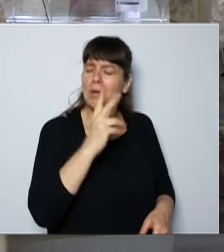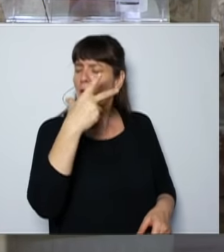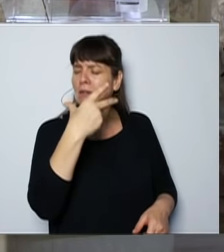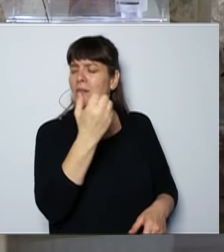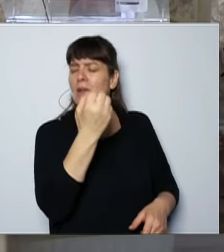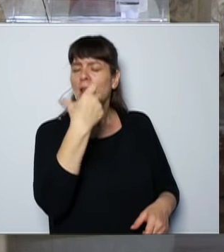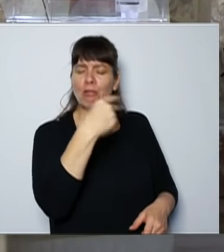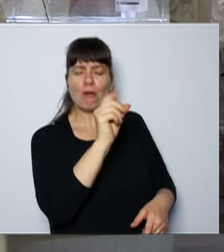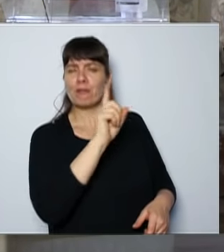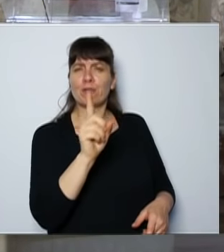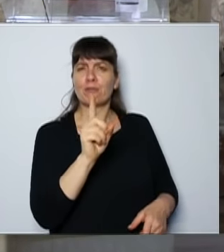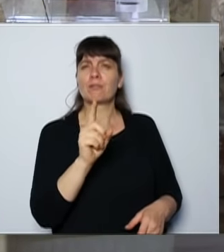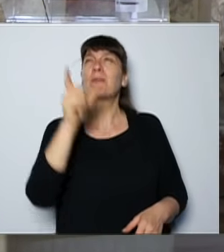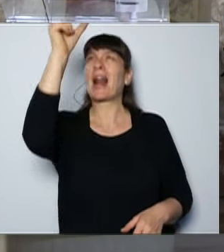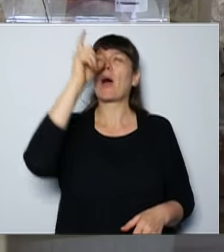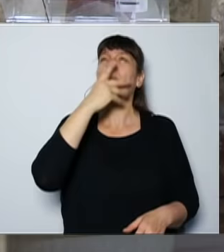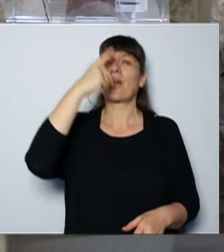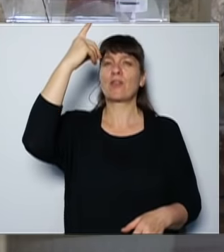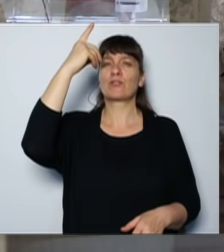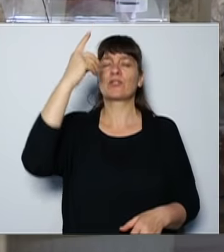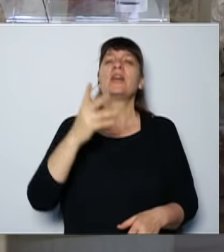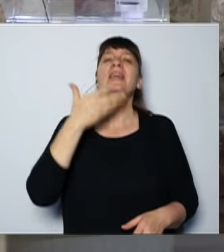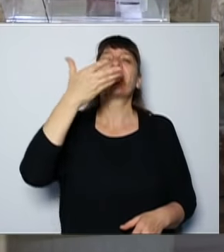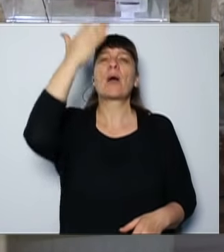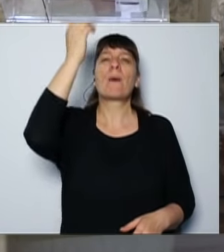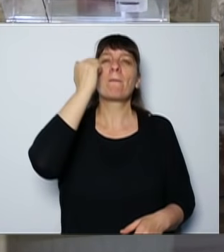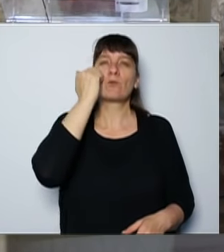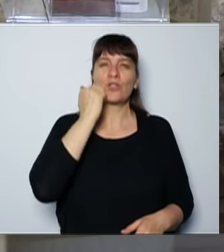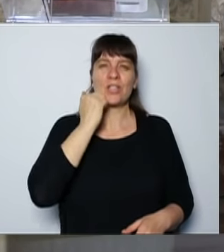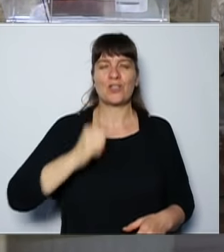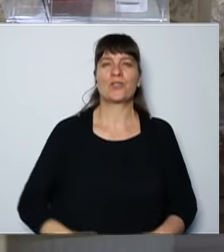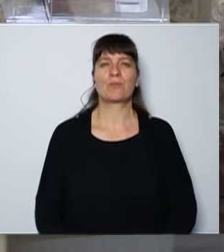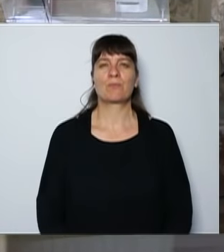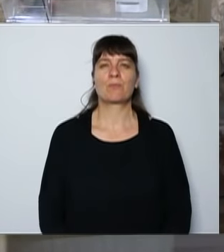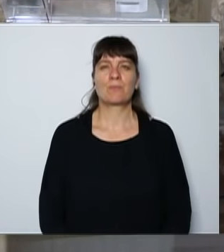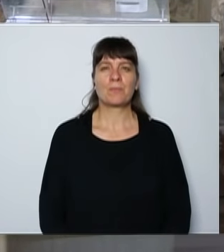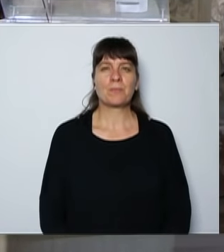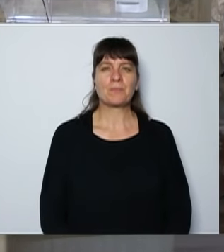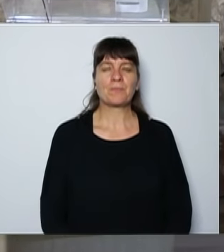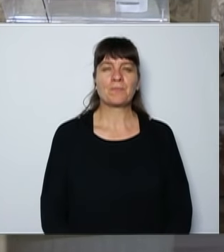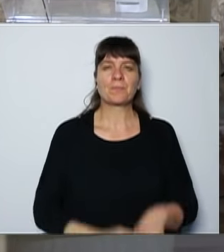resistencia. Palabra de Dios. Te alabamos, Señor.